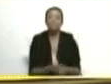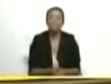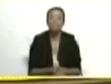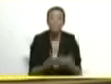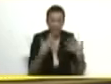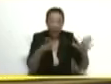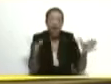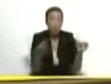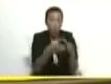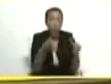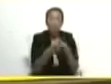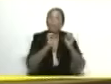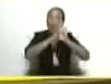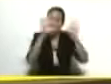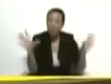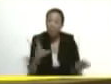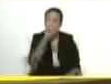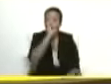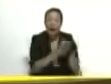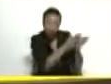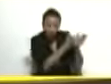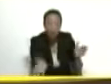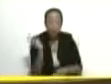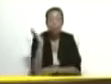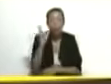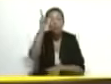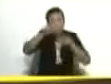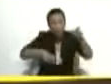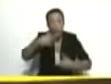Claro que hubo gente maravillosa en esos parlamentos.